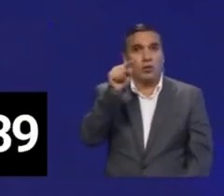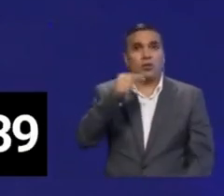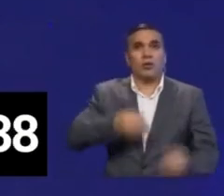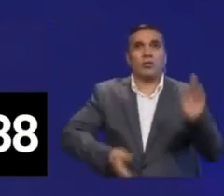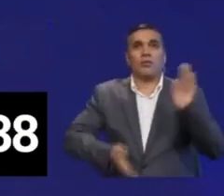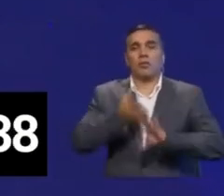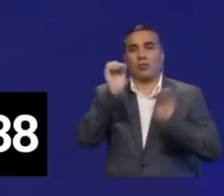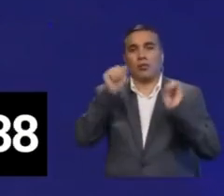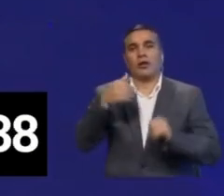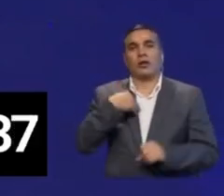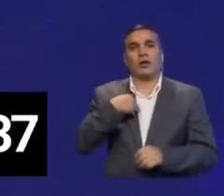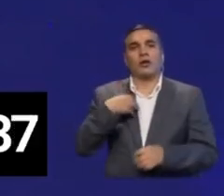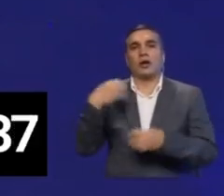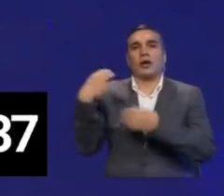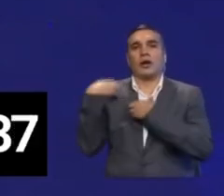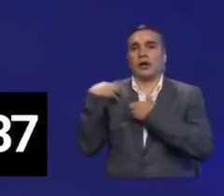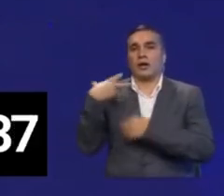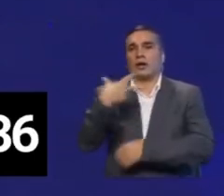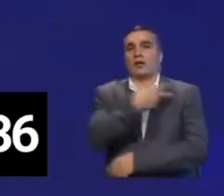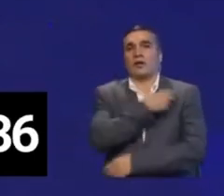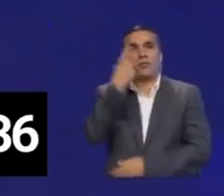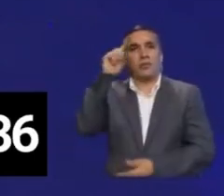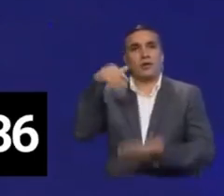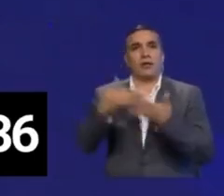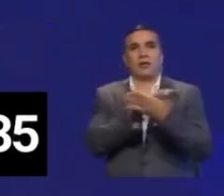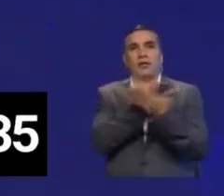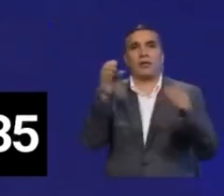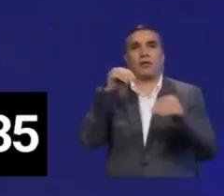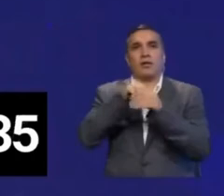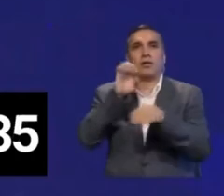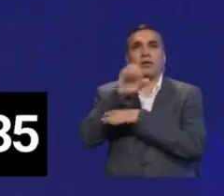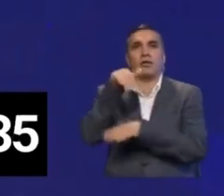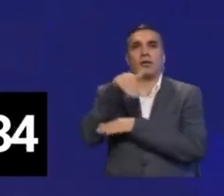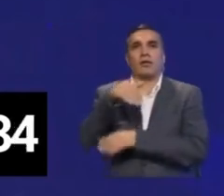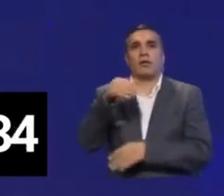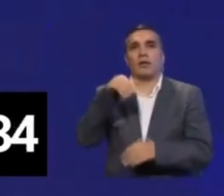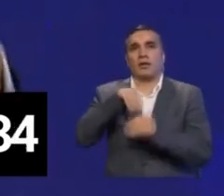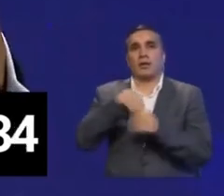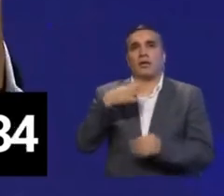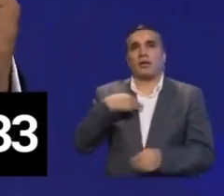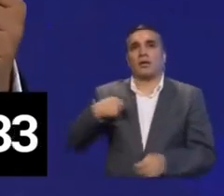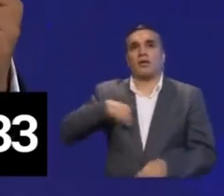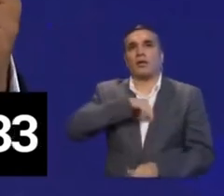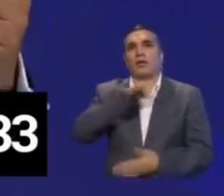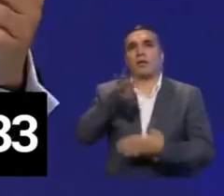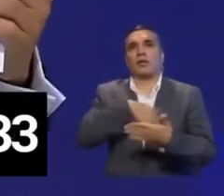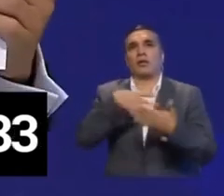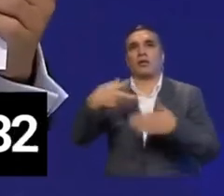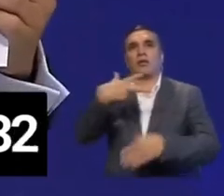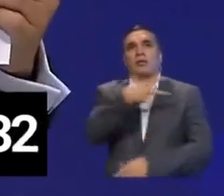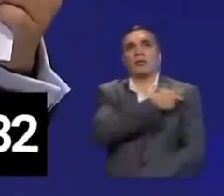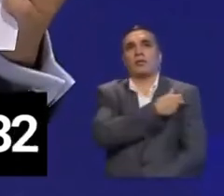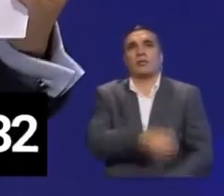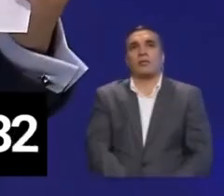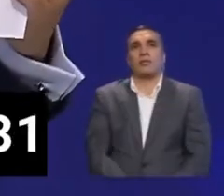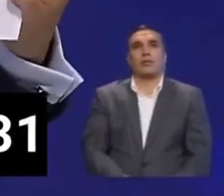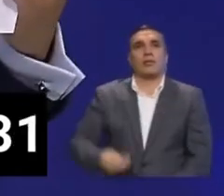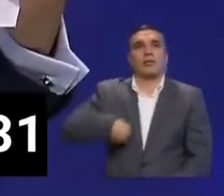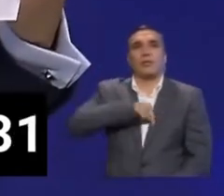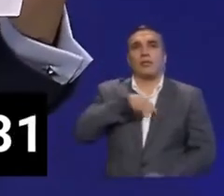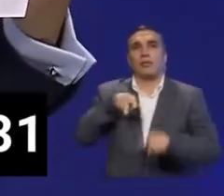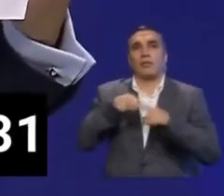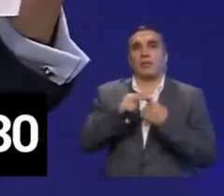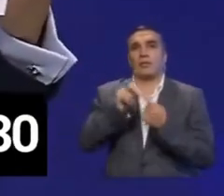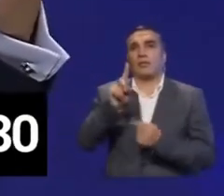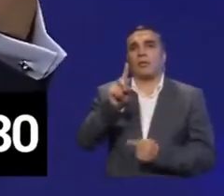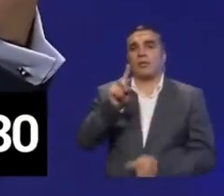a poder garantizar la vacuna para la población ecuatoriana. Aquí está nuestro cronograma de vacunación. Vamos a empezar,